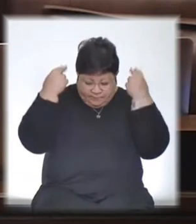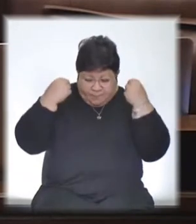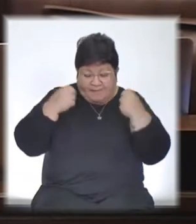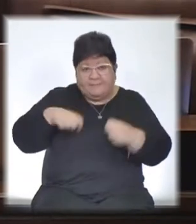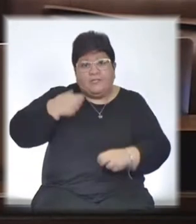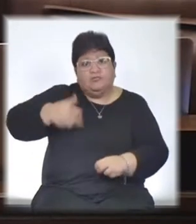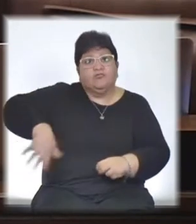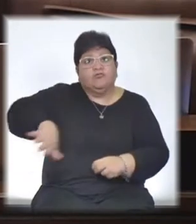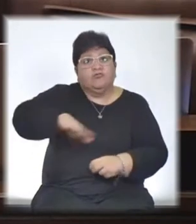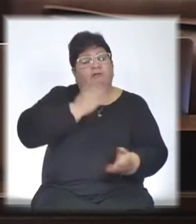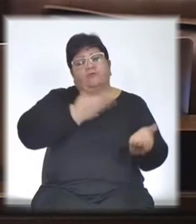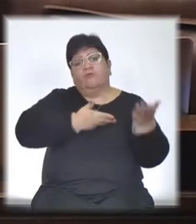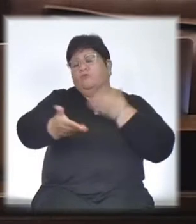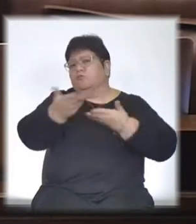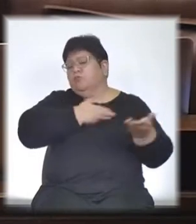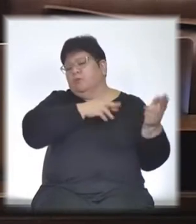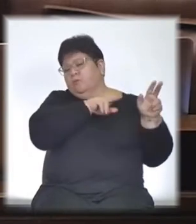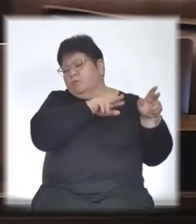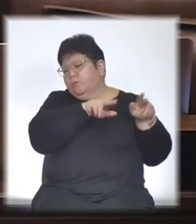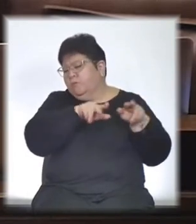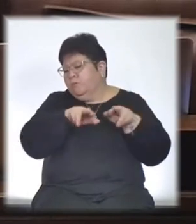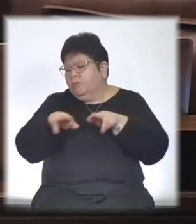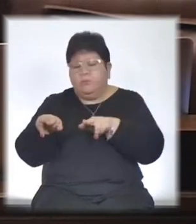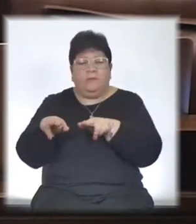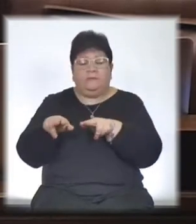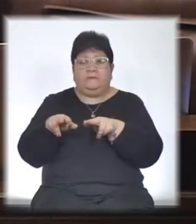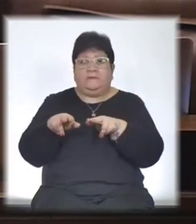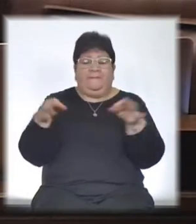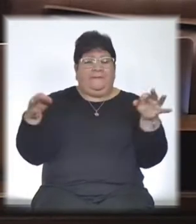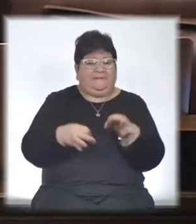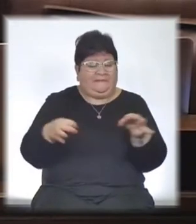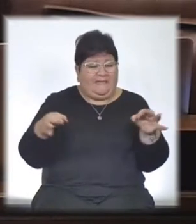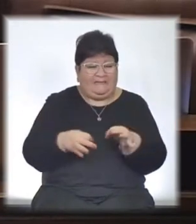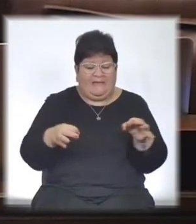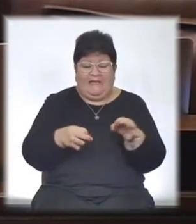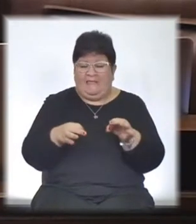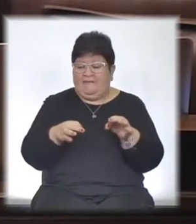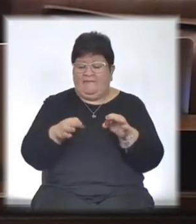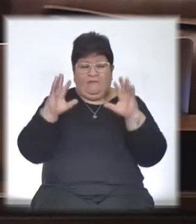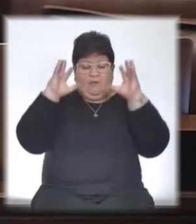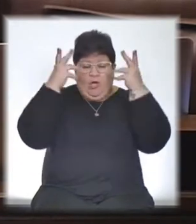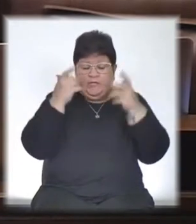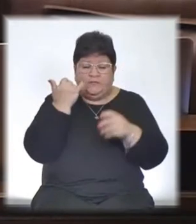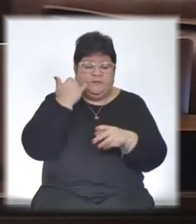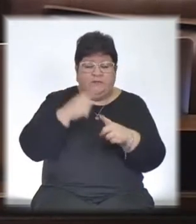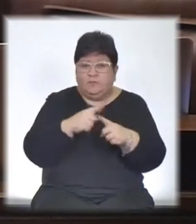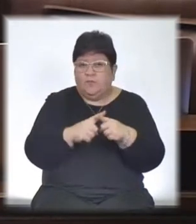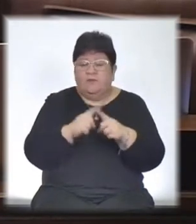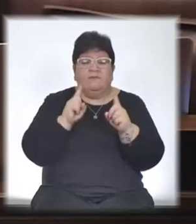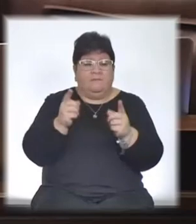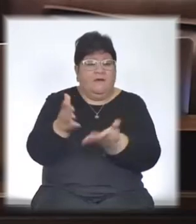a tortura sistemática, a tortura especializada, a violencia sexual y abuso sexual.